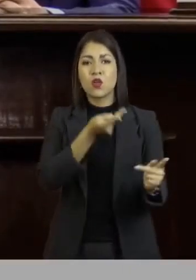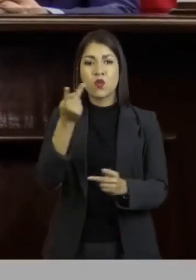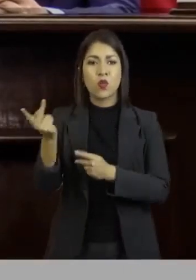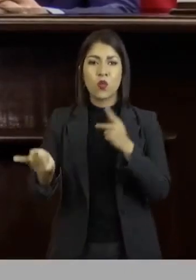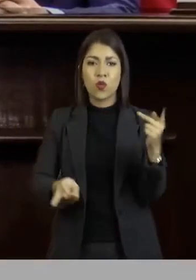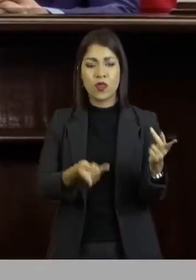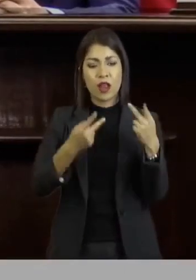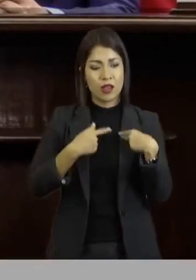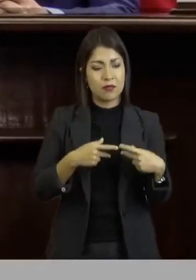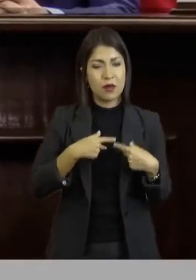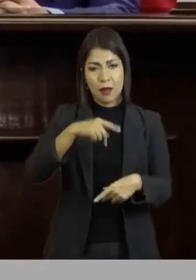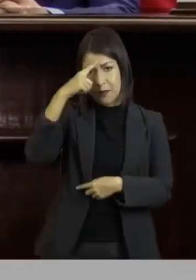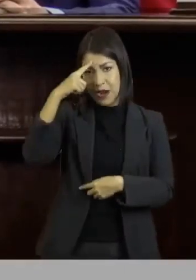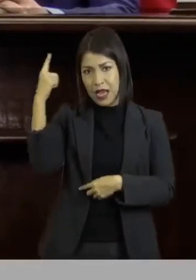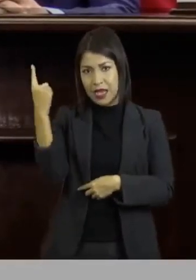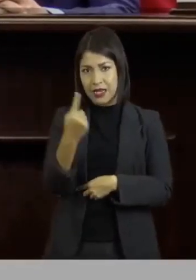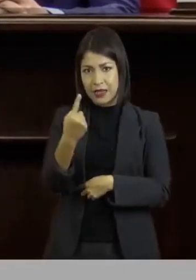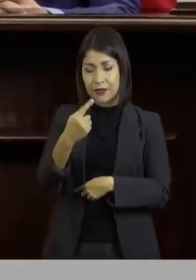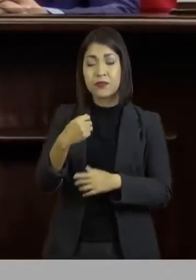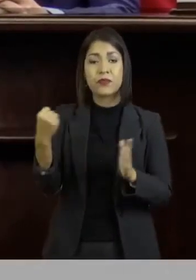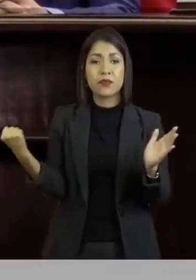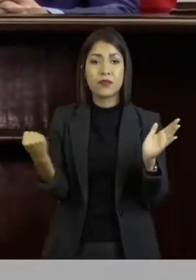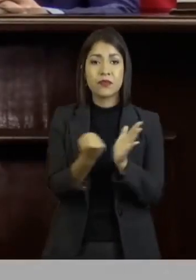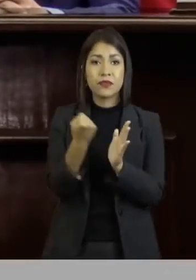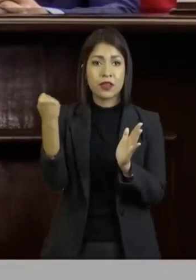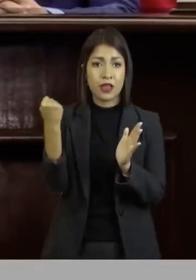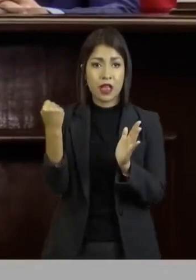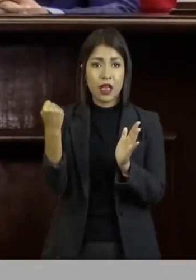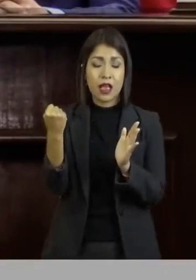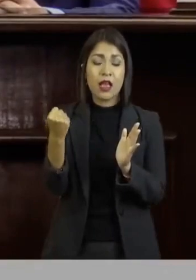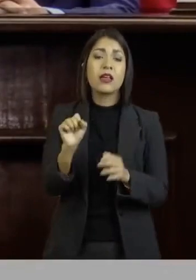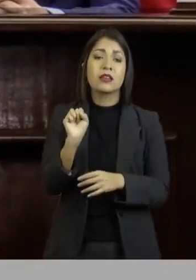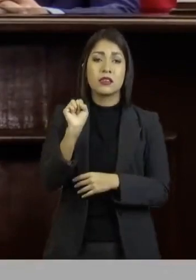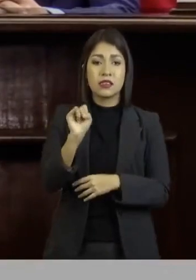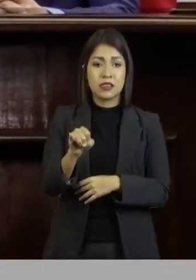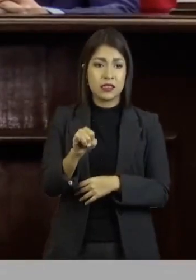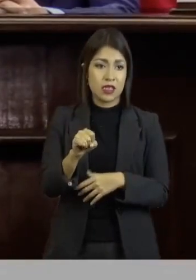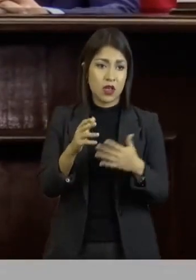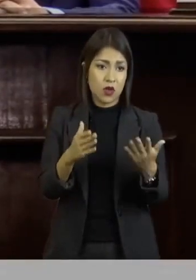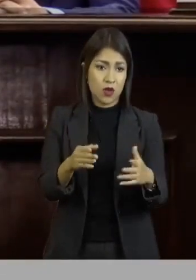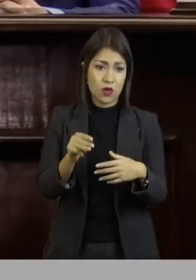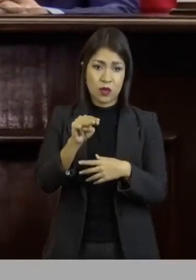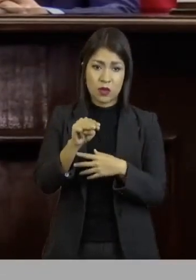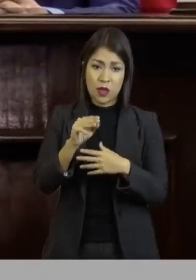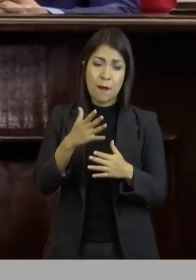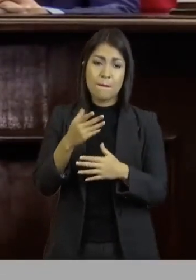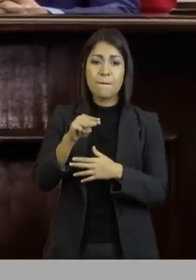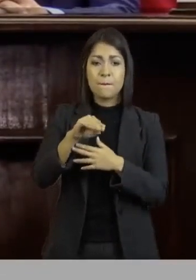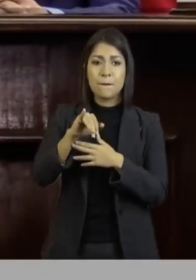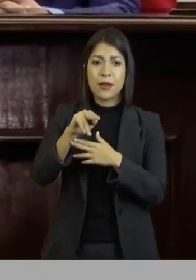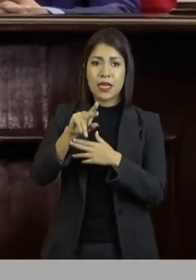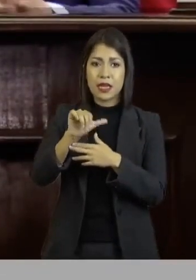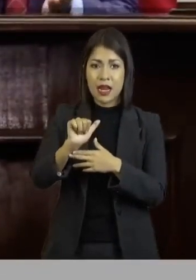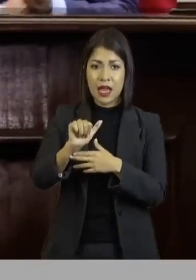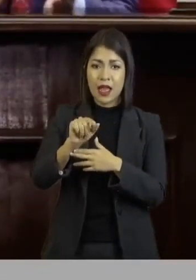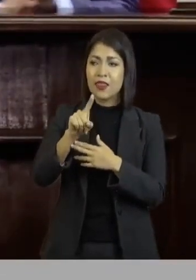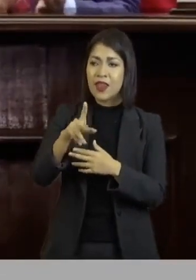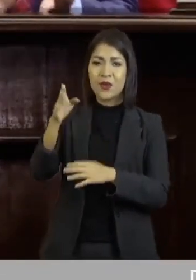se autorice que se reactive una mina que es de una empresa.